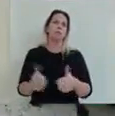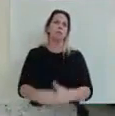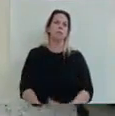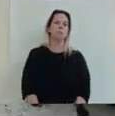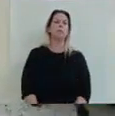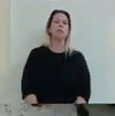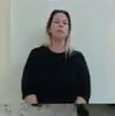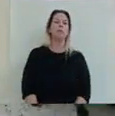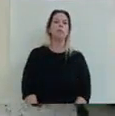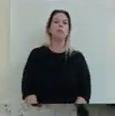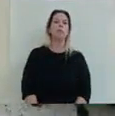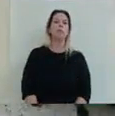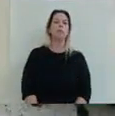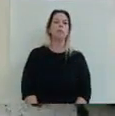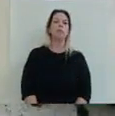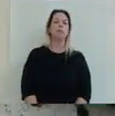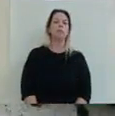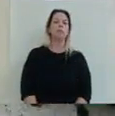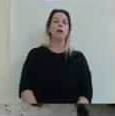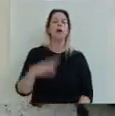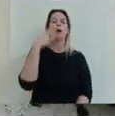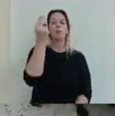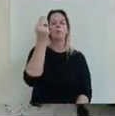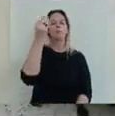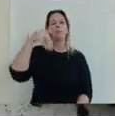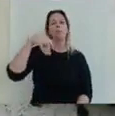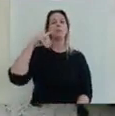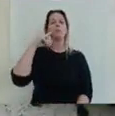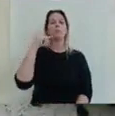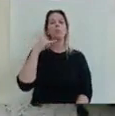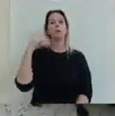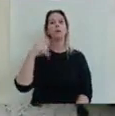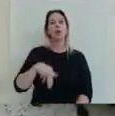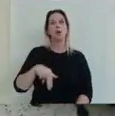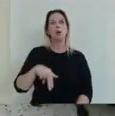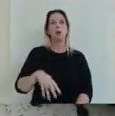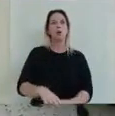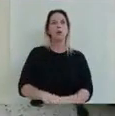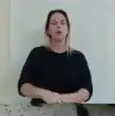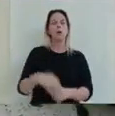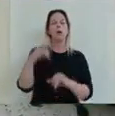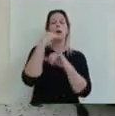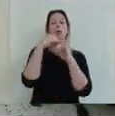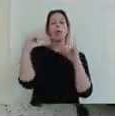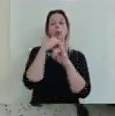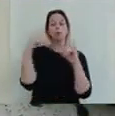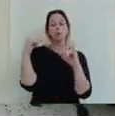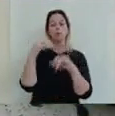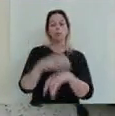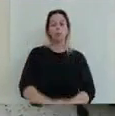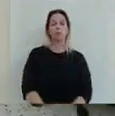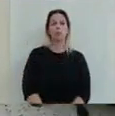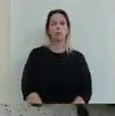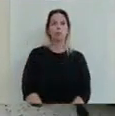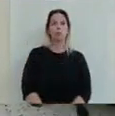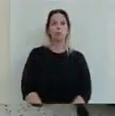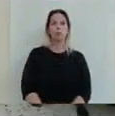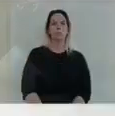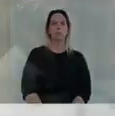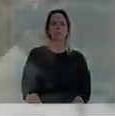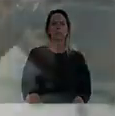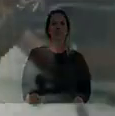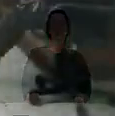Sí. Concejal Miño. Sí, solicito un cuarto intermedio, por favor. Pongo a consideración la moción de la concejal Miño, aprobado por